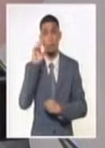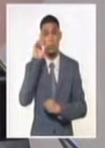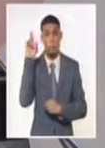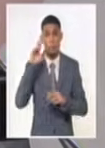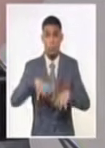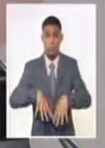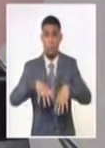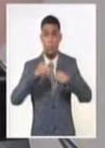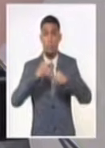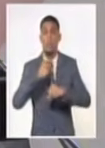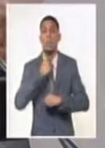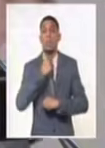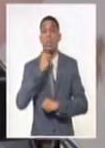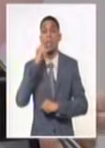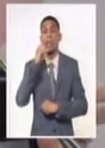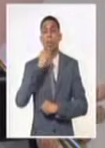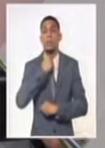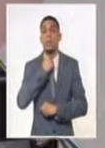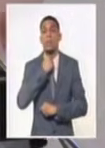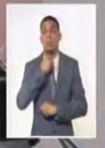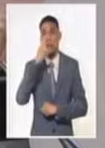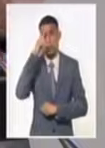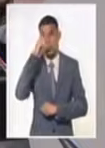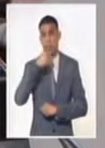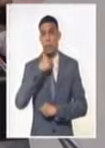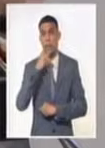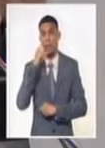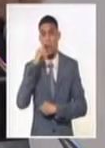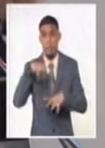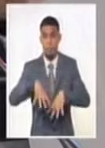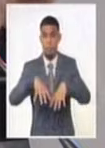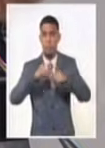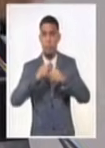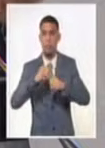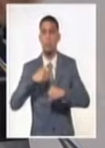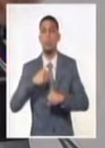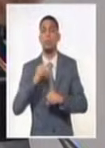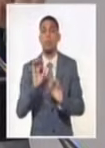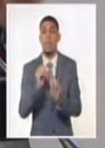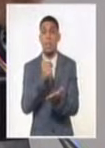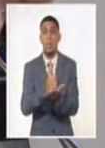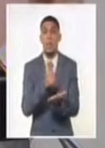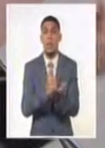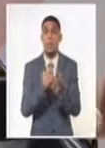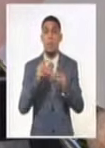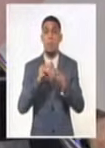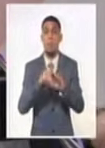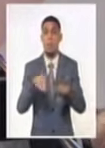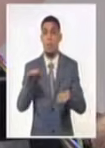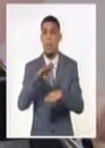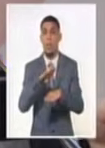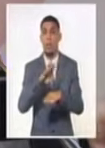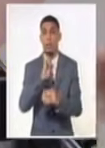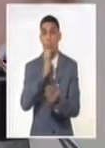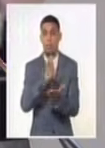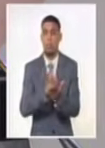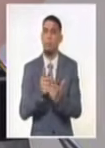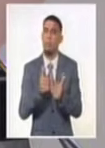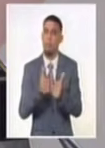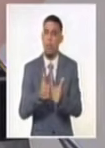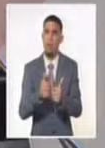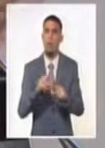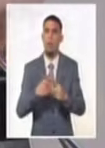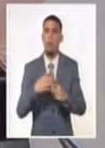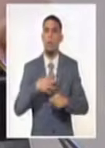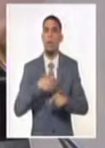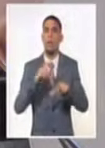electroenergético nacional. O sea, es una obligación de nosotros precisamente para continuar cumpliendo con nuestra misión, incursionar en este tipo de